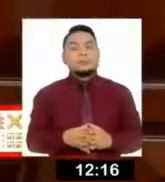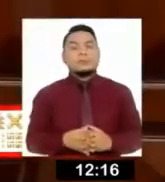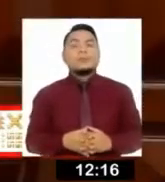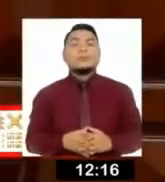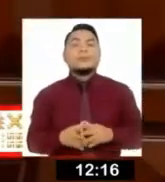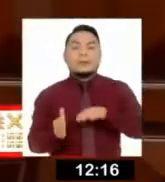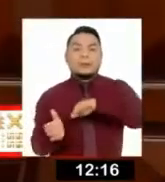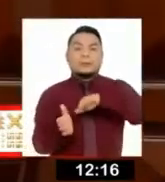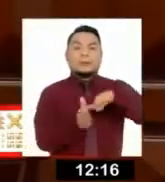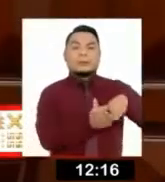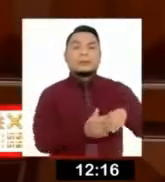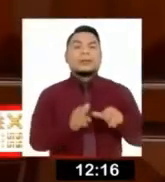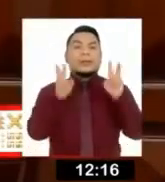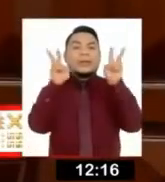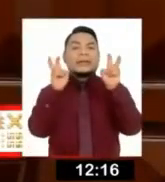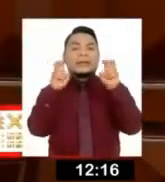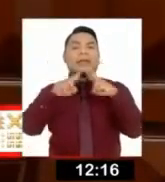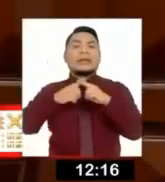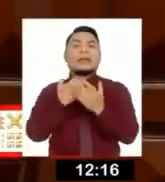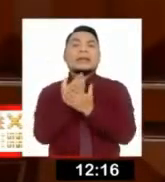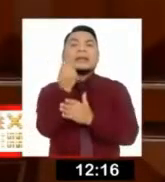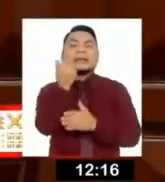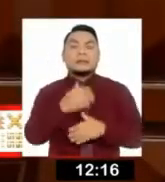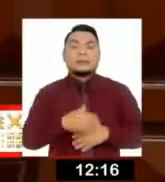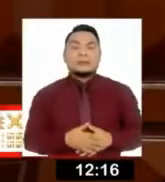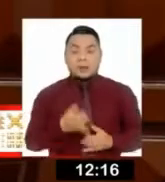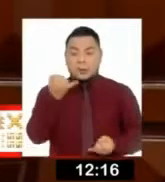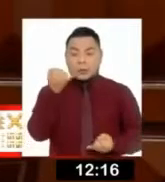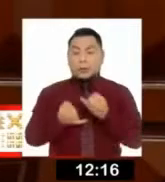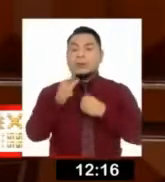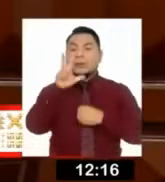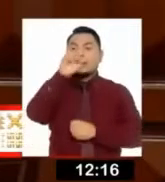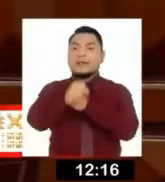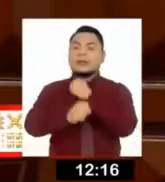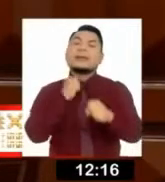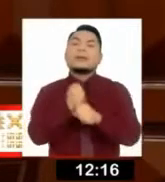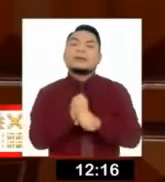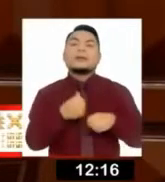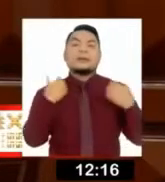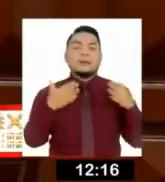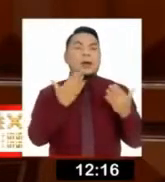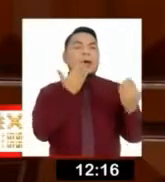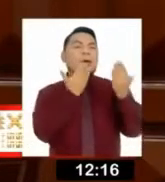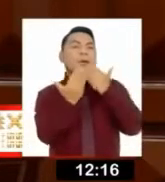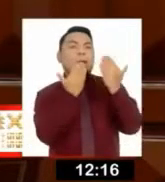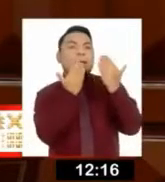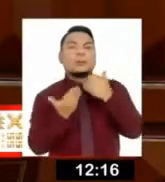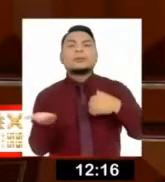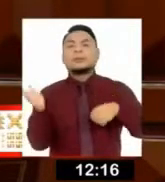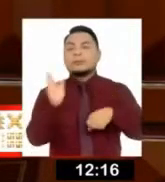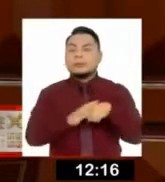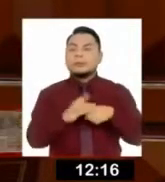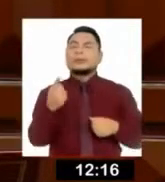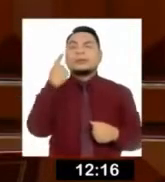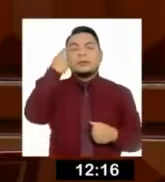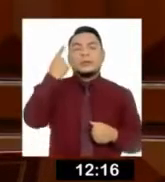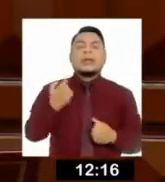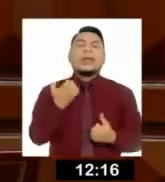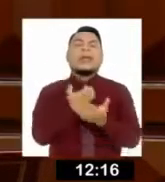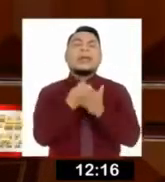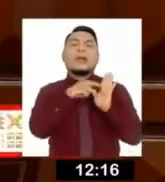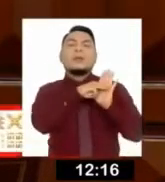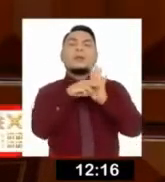Reactivación económica. En los últimos 30 años se ha discutido mucho sobre las falencias del modelo